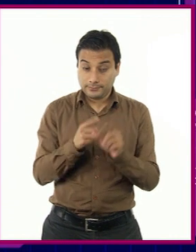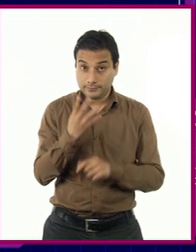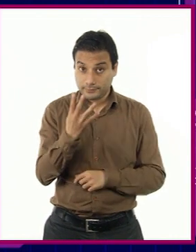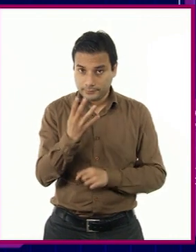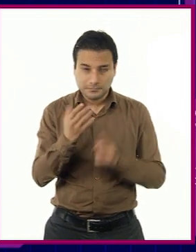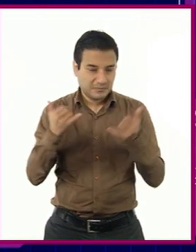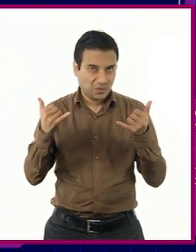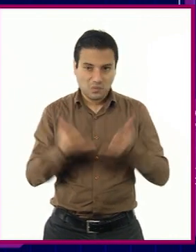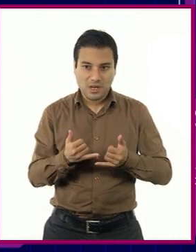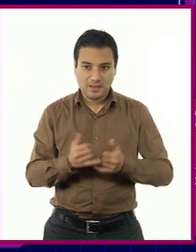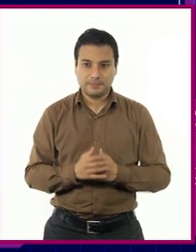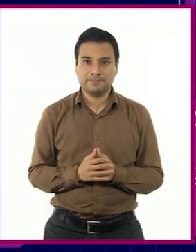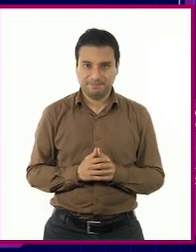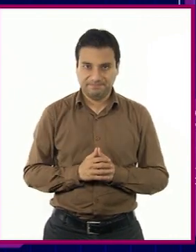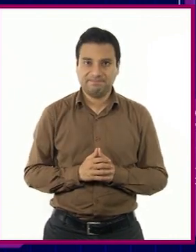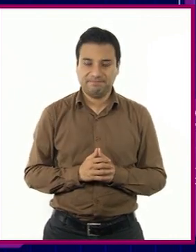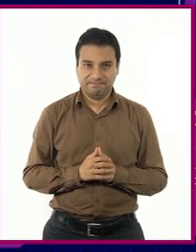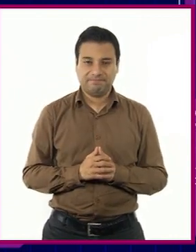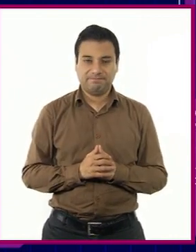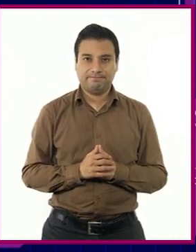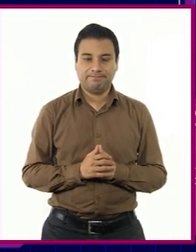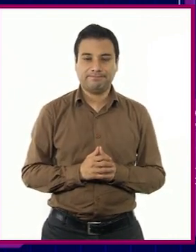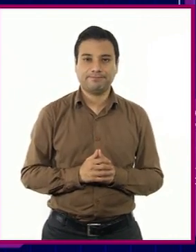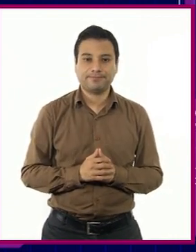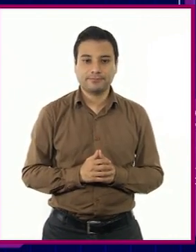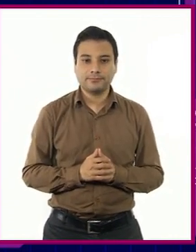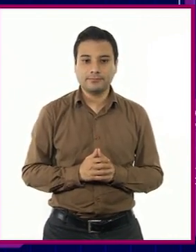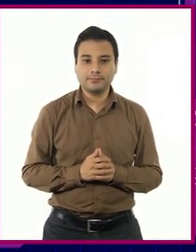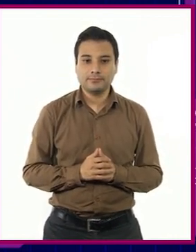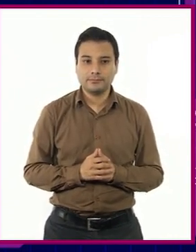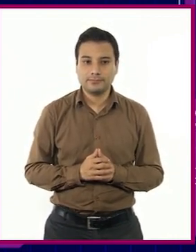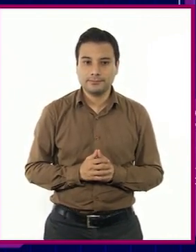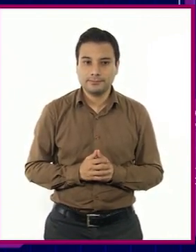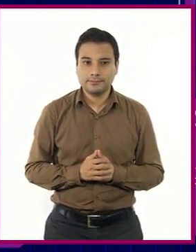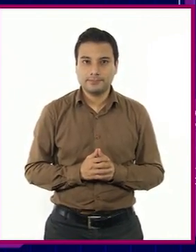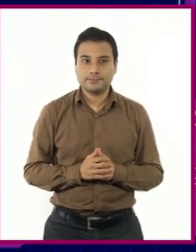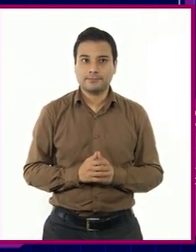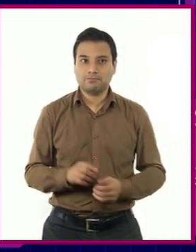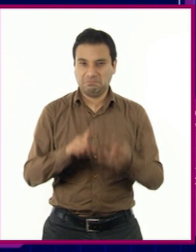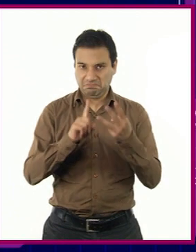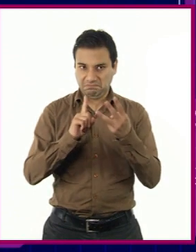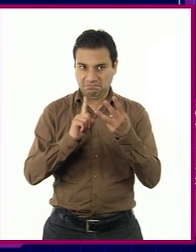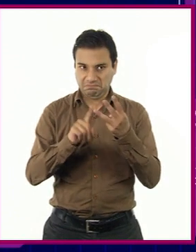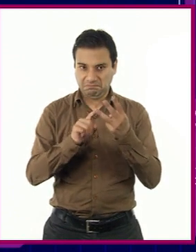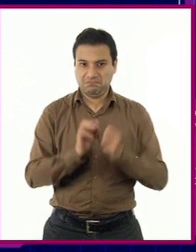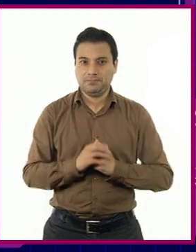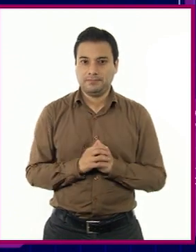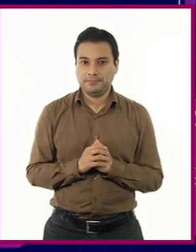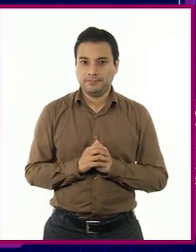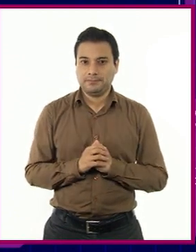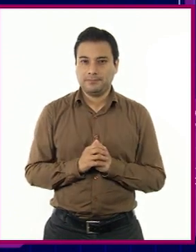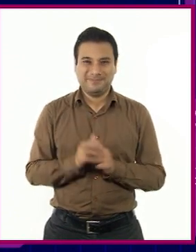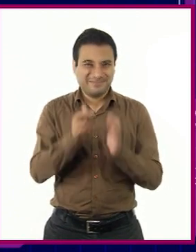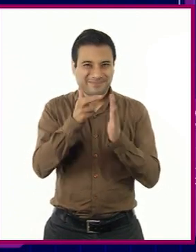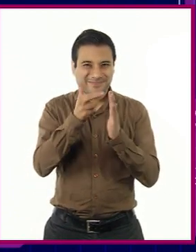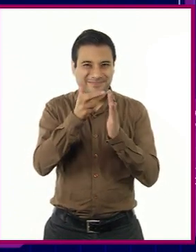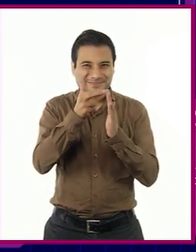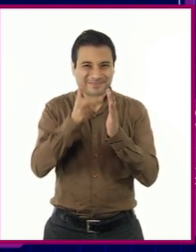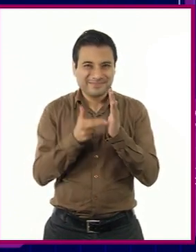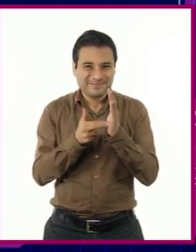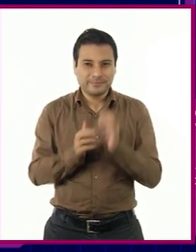ser ángulos alternos internos. Inciso C. Por criterio de congruencia de